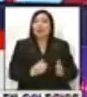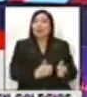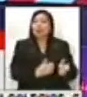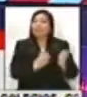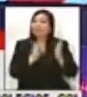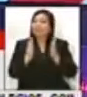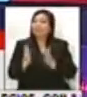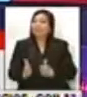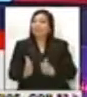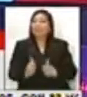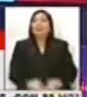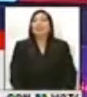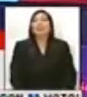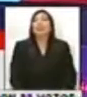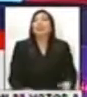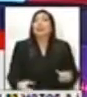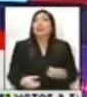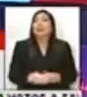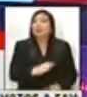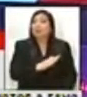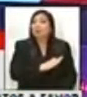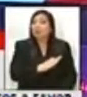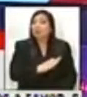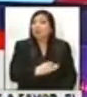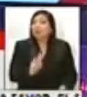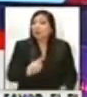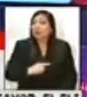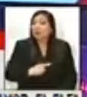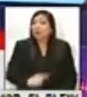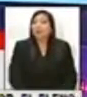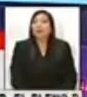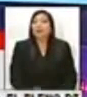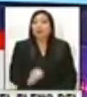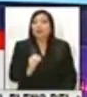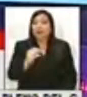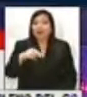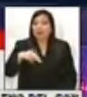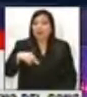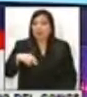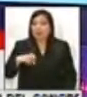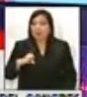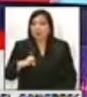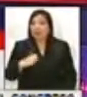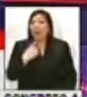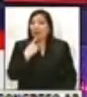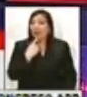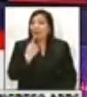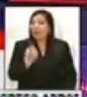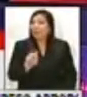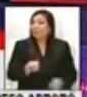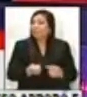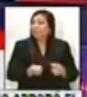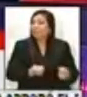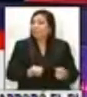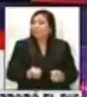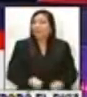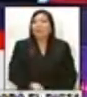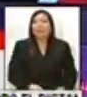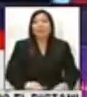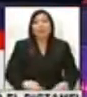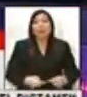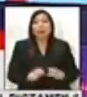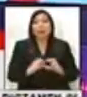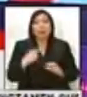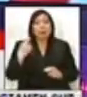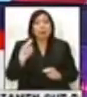Pasamos a la Comisión de Fiscalización, en donde el jefe de la OMPE ha descartado irregularidades en la inscripción del